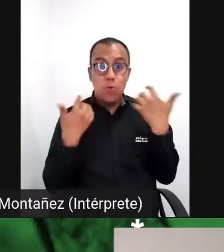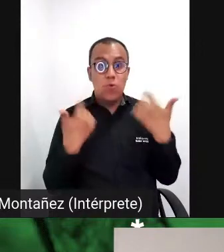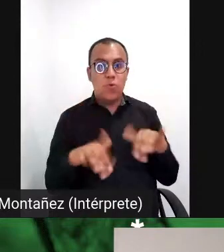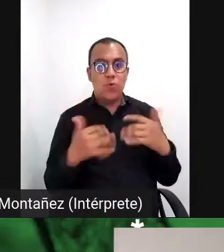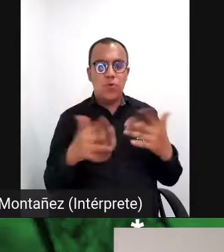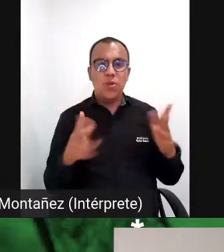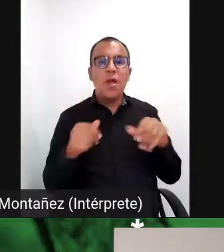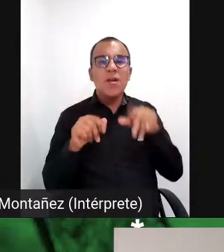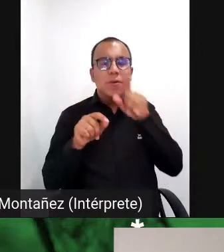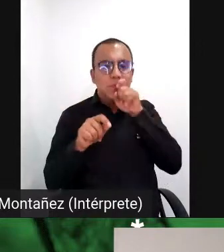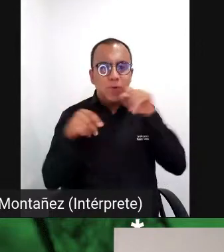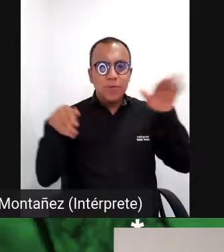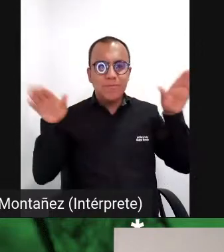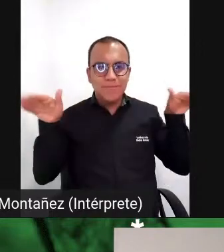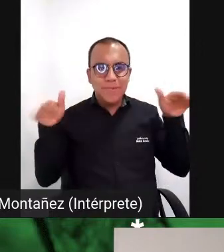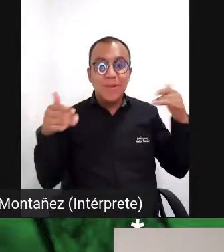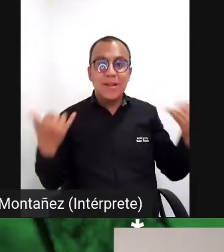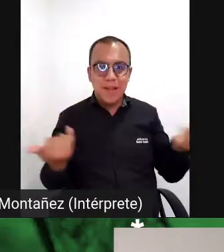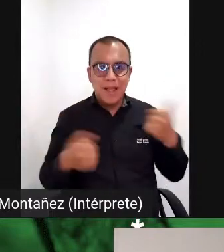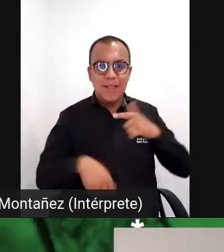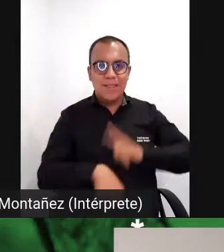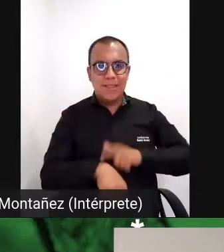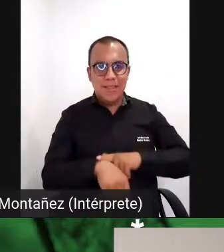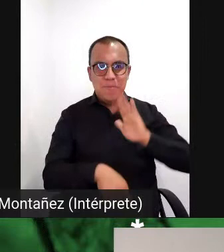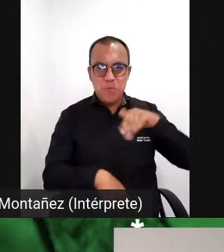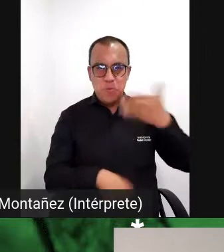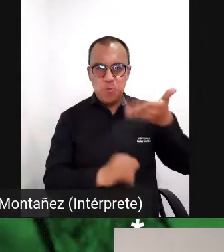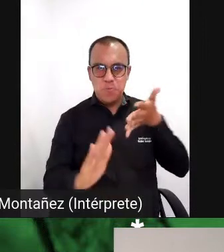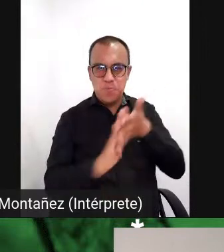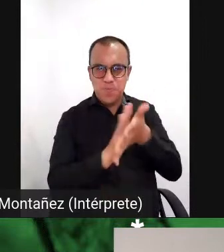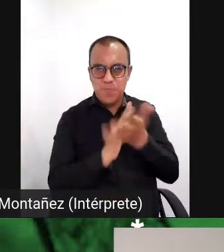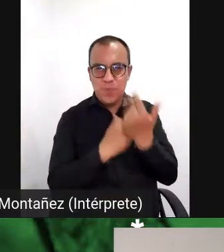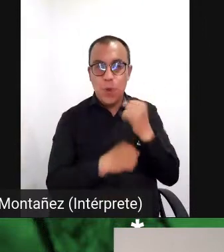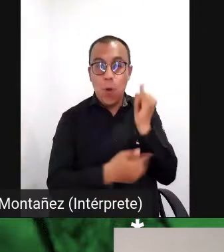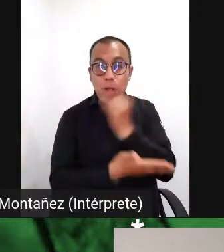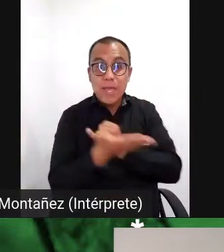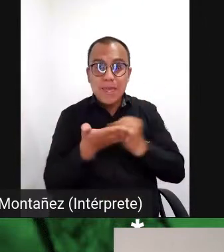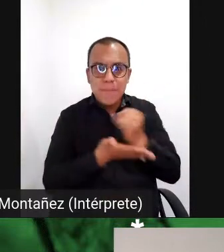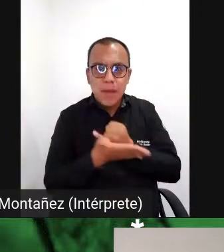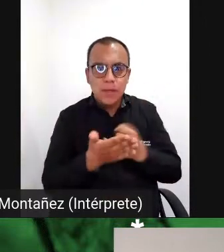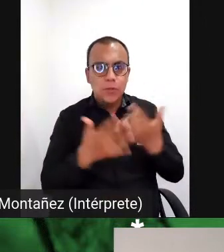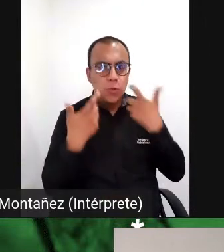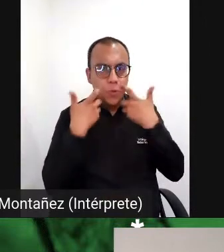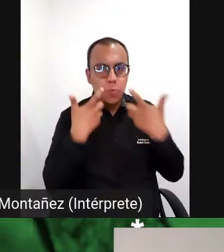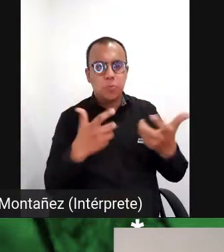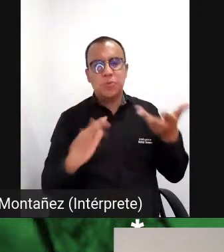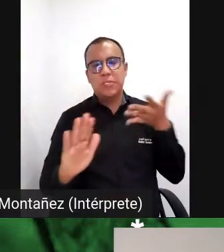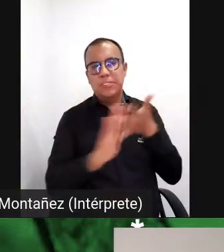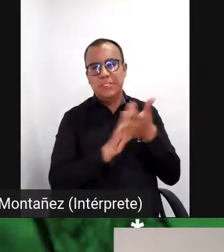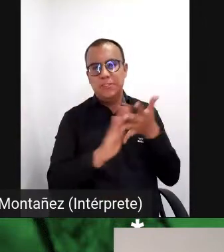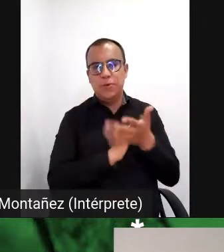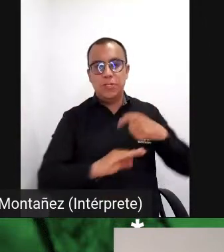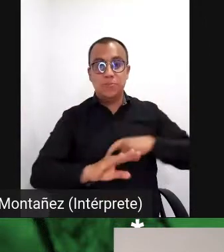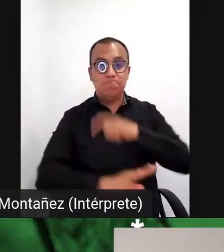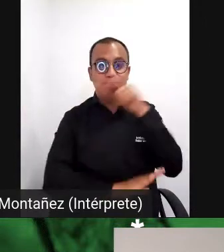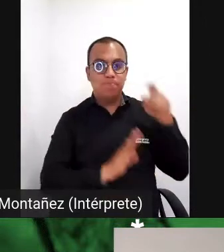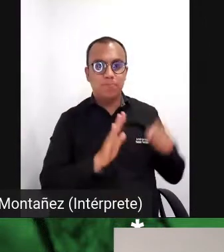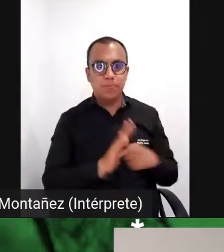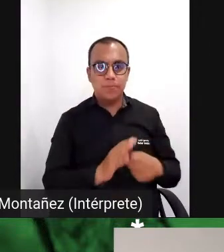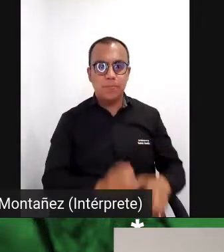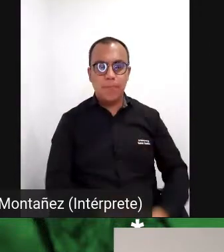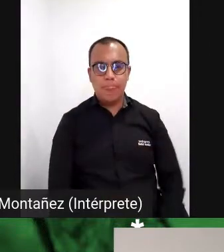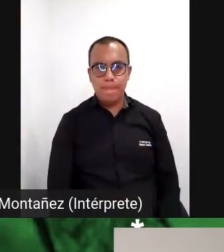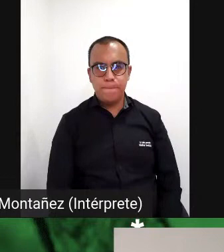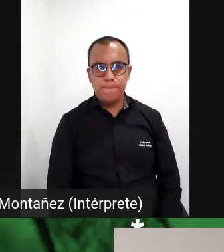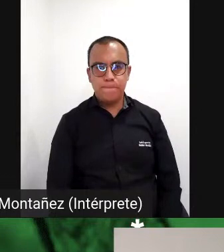murciélago, probablemente en algún momento hablamos de eso o de algunas imágenes en particular que tienen grandes historias. Y armamos